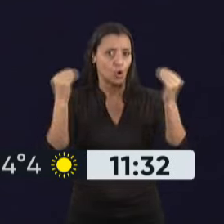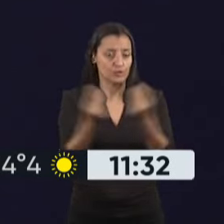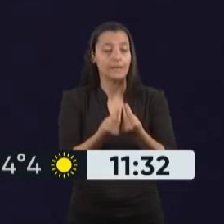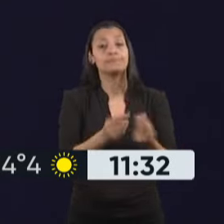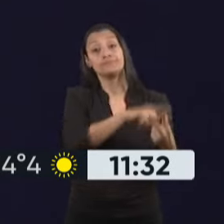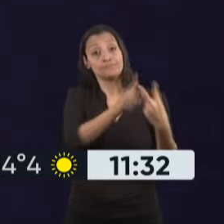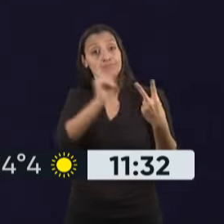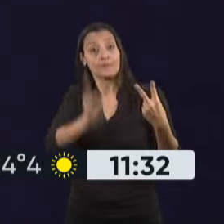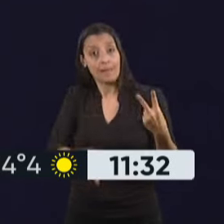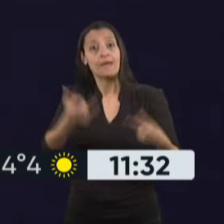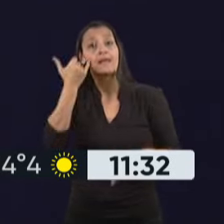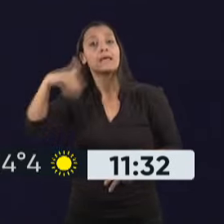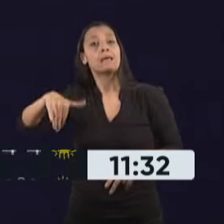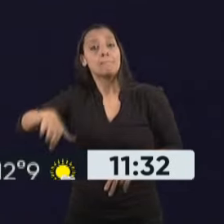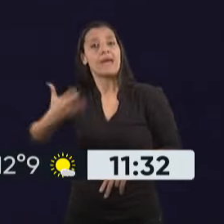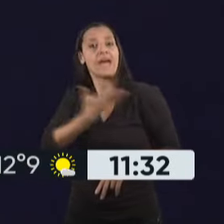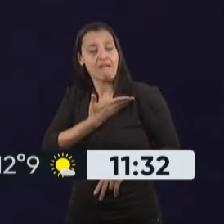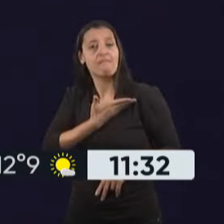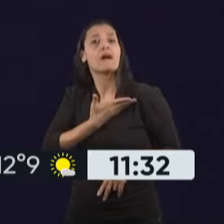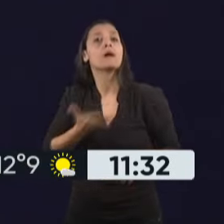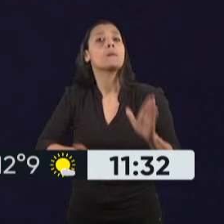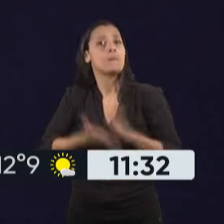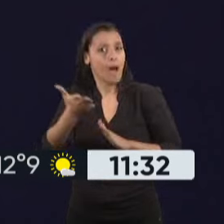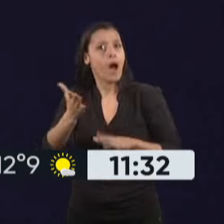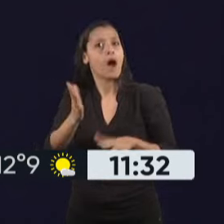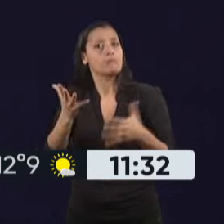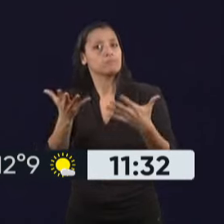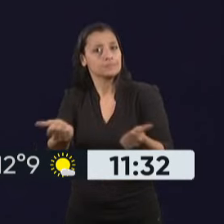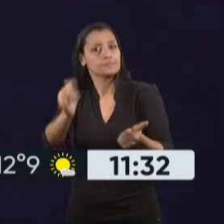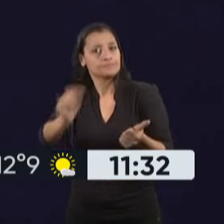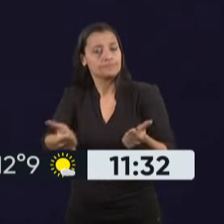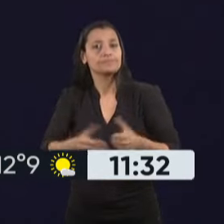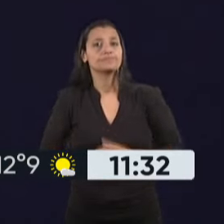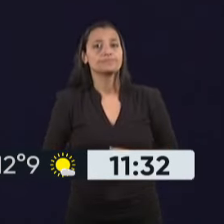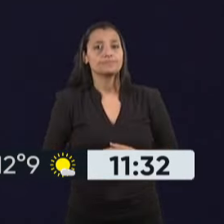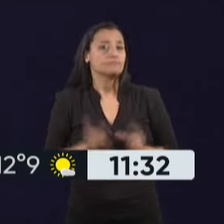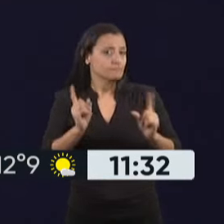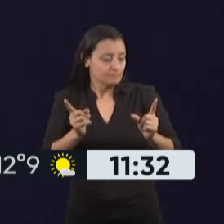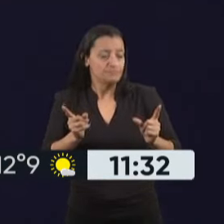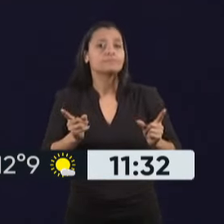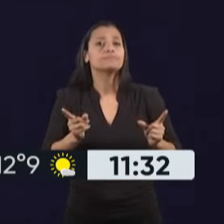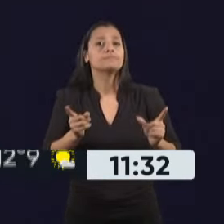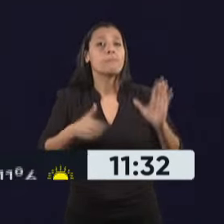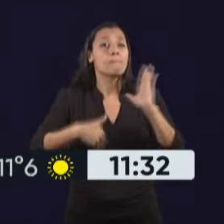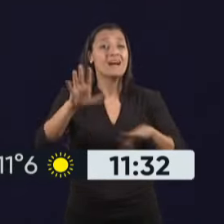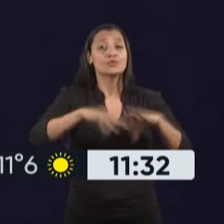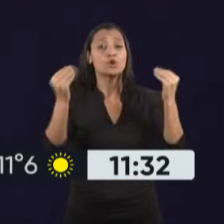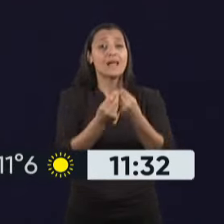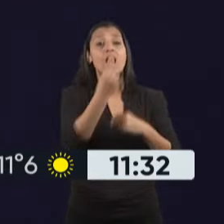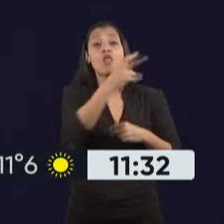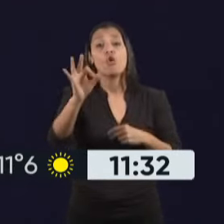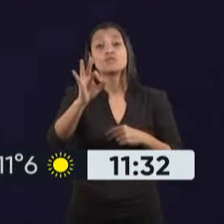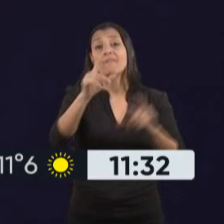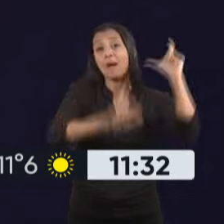otro lado, contarles que YPF, Sociedad Anónima, va a acompañar a través de un apoyo directo a más de 200 deportistas